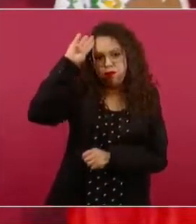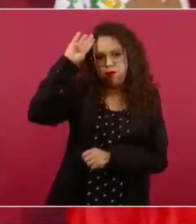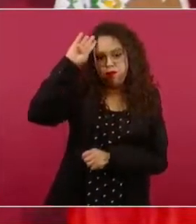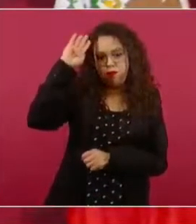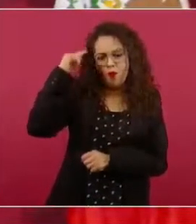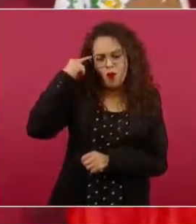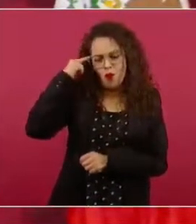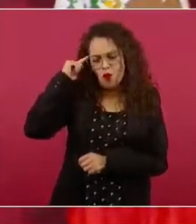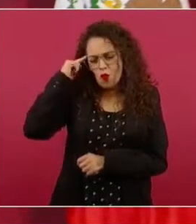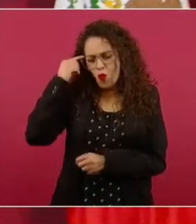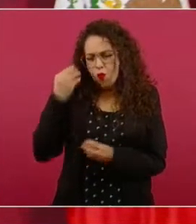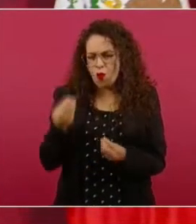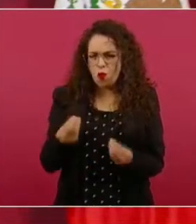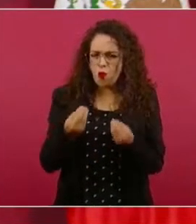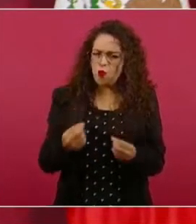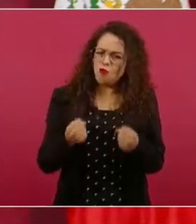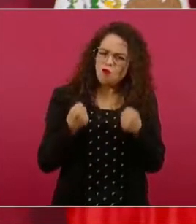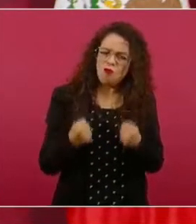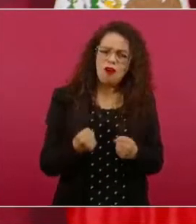muy molestos.